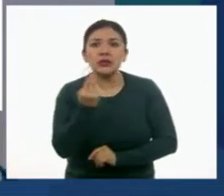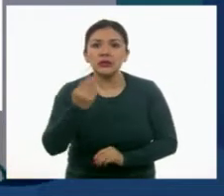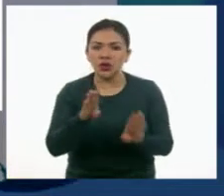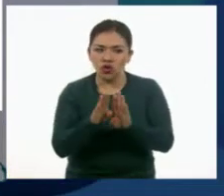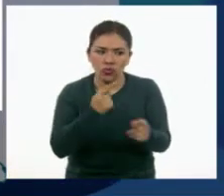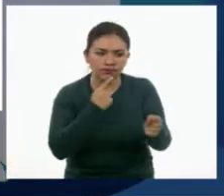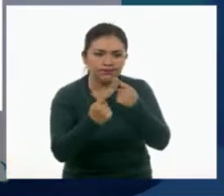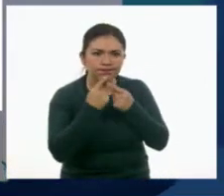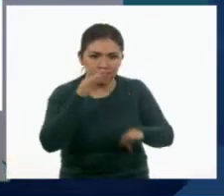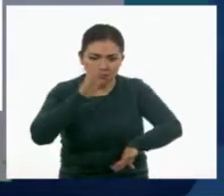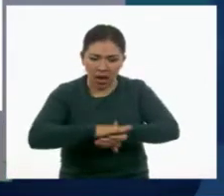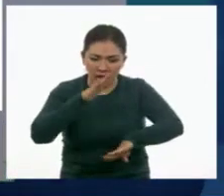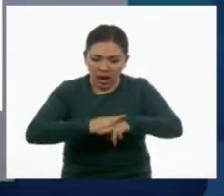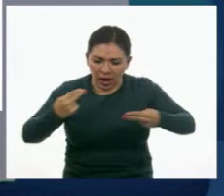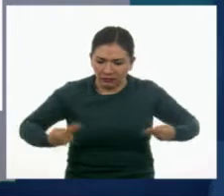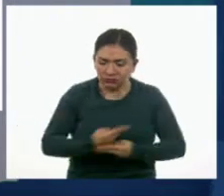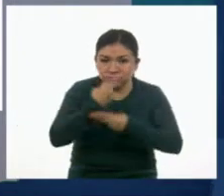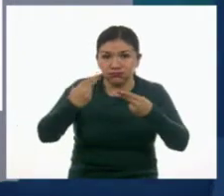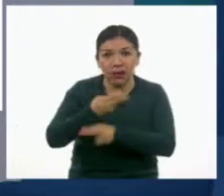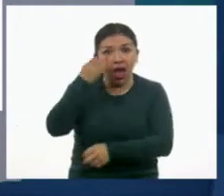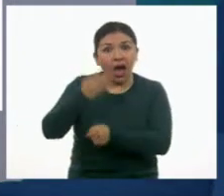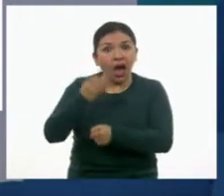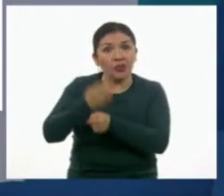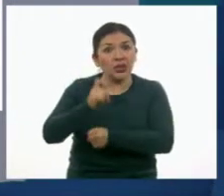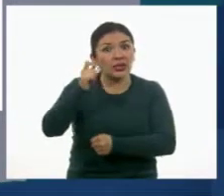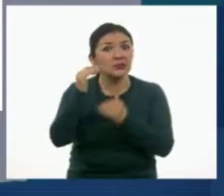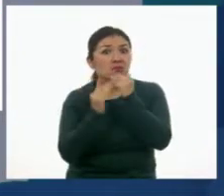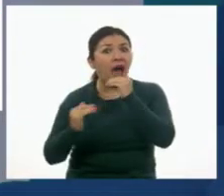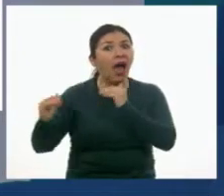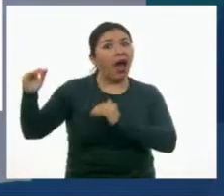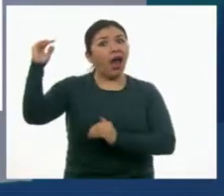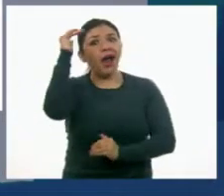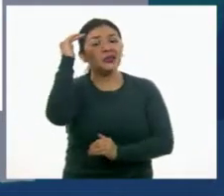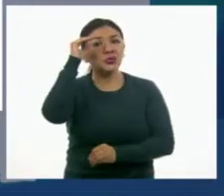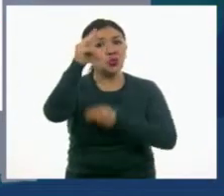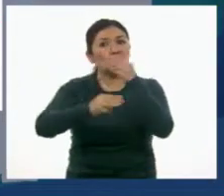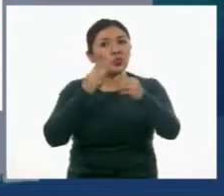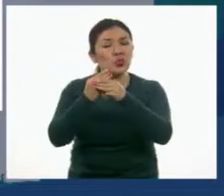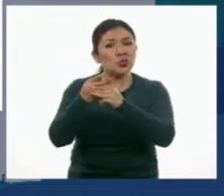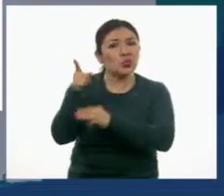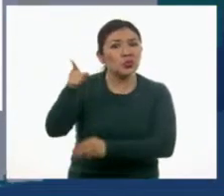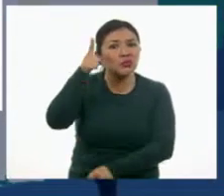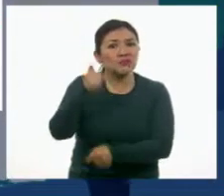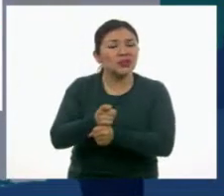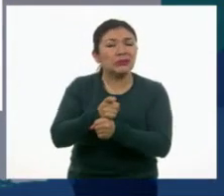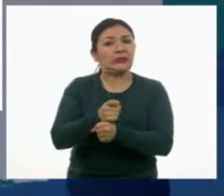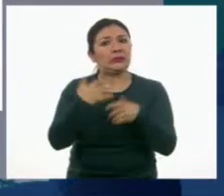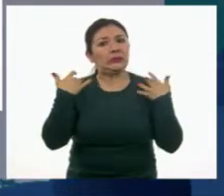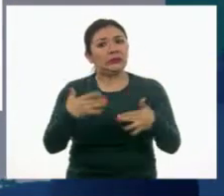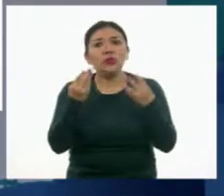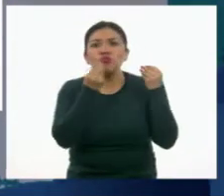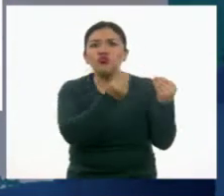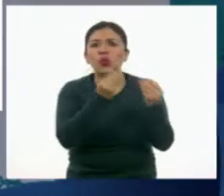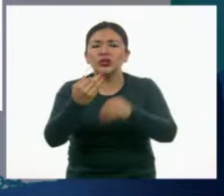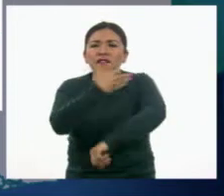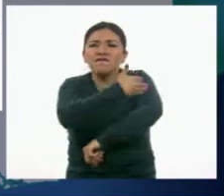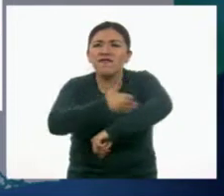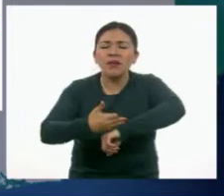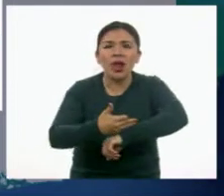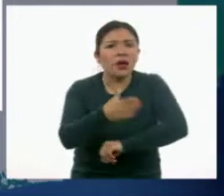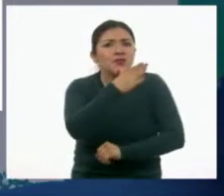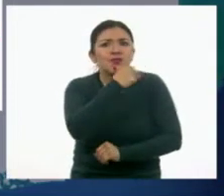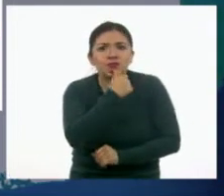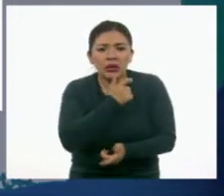sobre la tasa de natalidad del país, que se encuentra entre las más altas del mundo. Tenemos muchas familias que ni siquiera